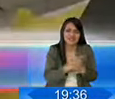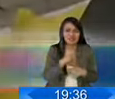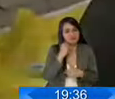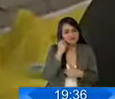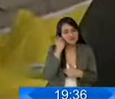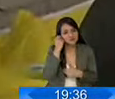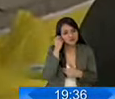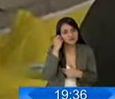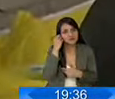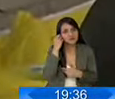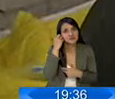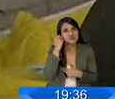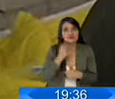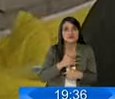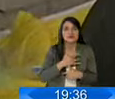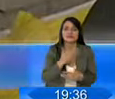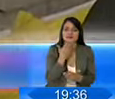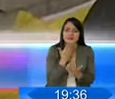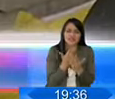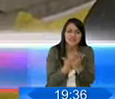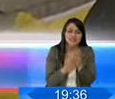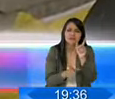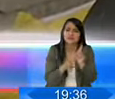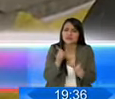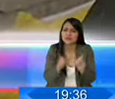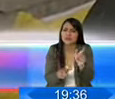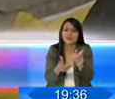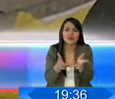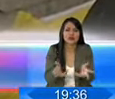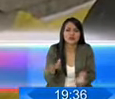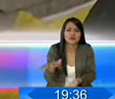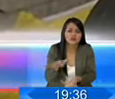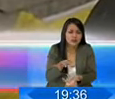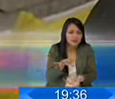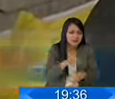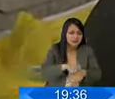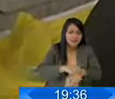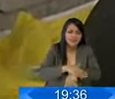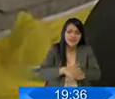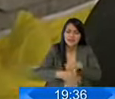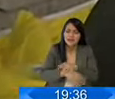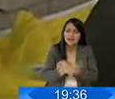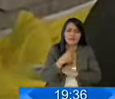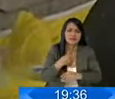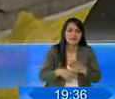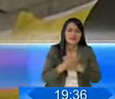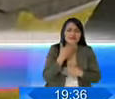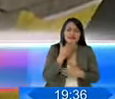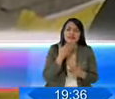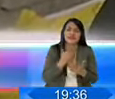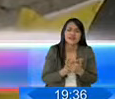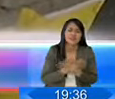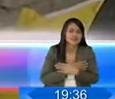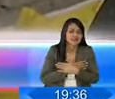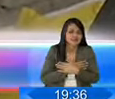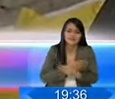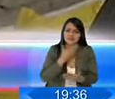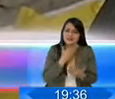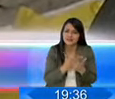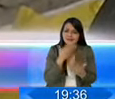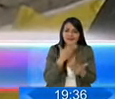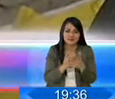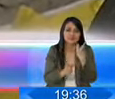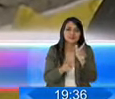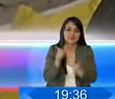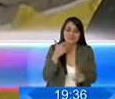verdad estoy bien agradecida, de verdad estoy bien agradecida por las cositas que me han donado, las cremitas de mi hijo. De verdad estoy demasiado agradecida con esas